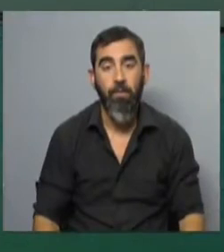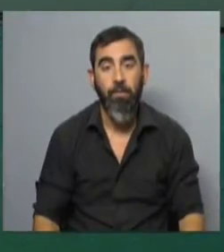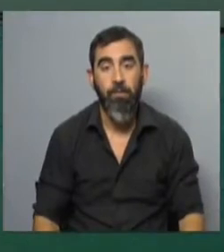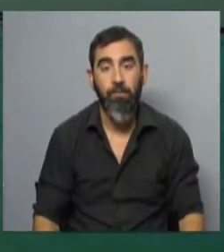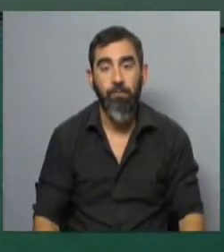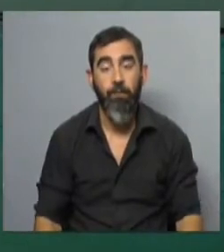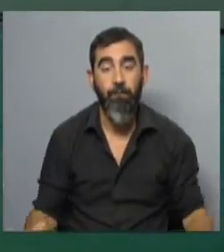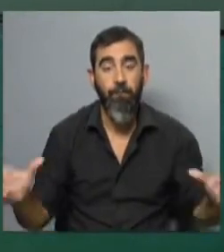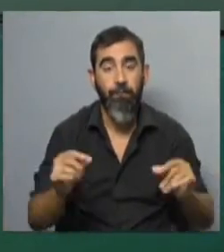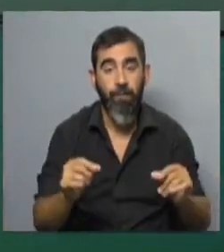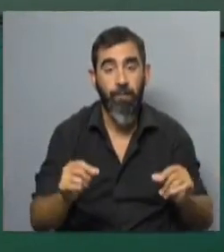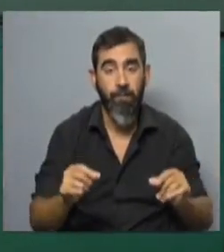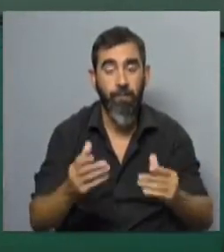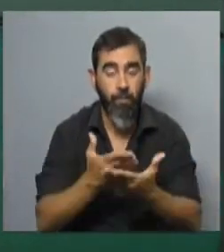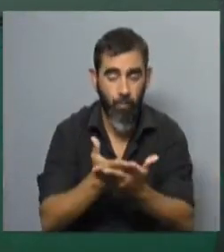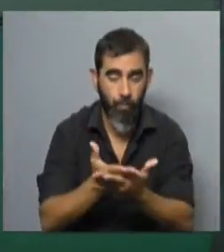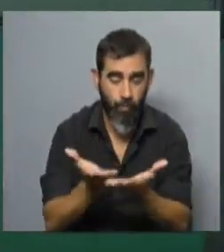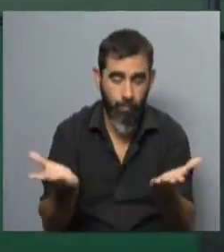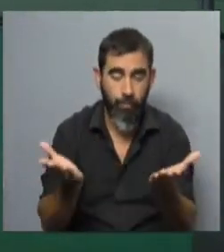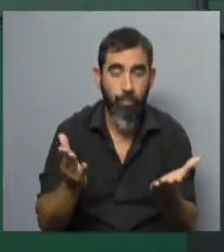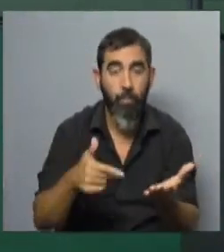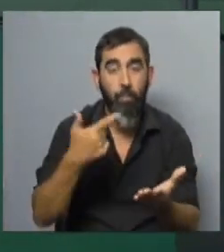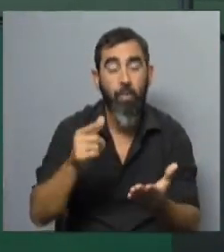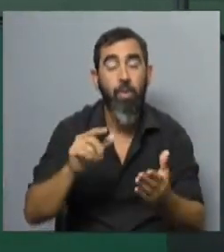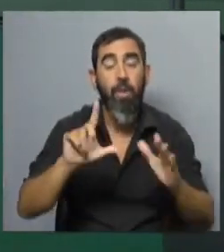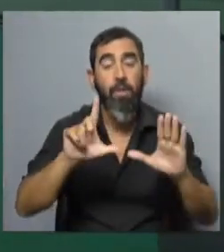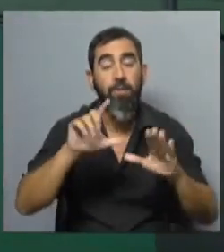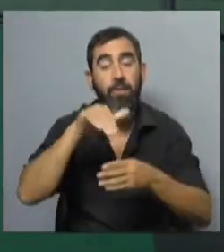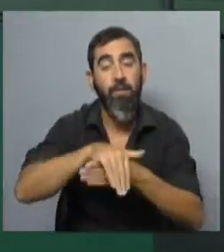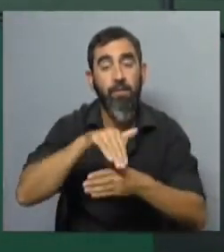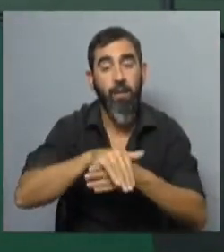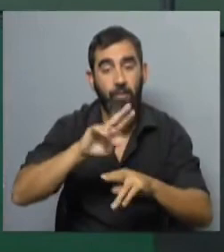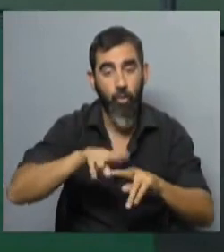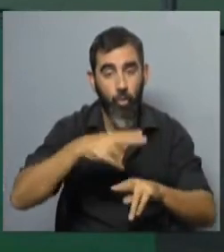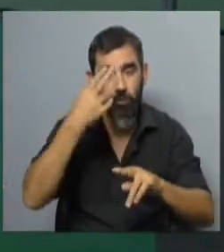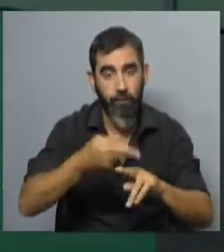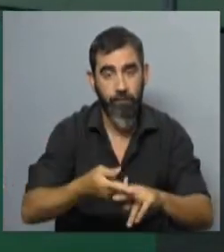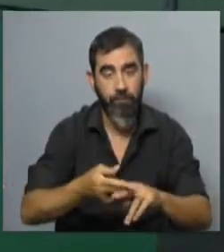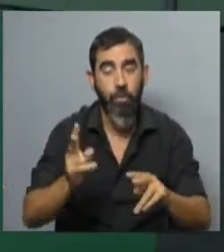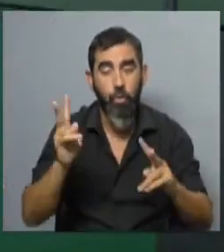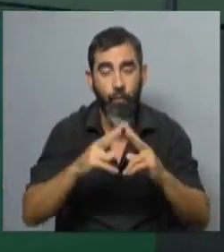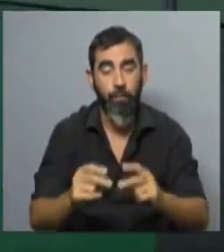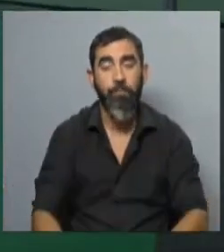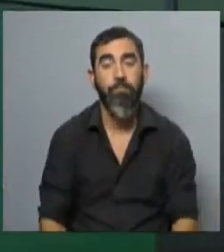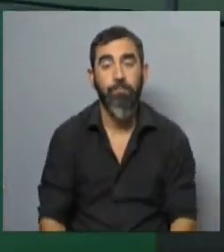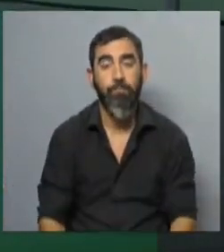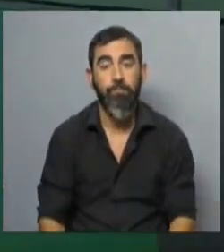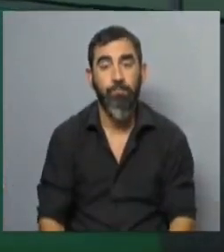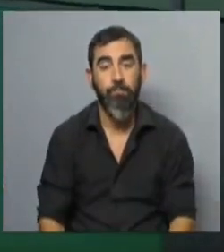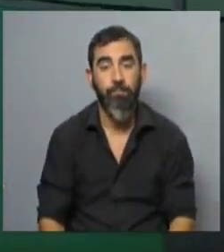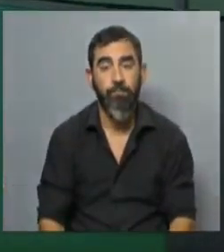Hasta aquí llegamos, nos vamos como siempre, queda la invitación planteada para que nos acompañen a las 19 horas en nuestra edición central. Que pasen muy bien.